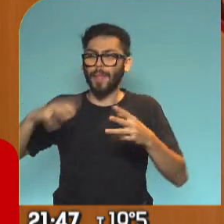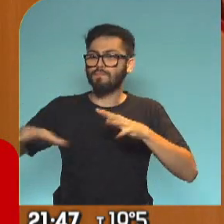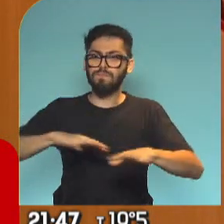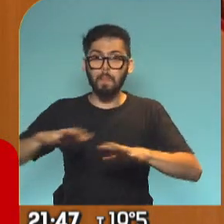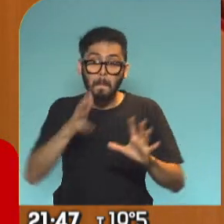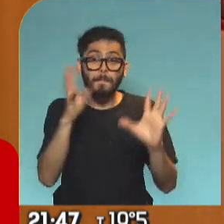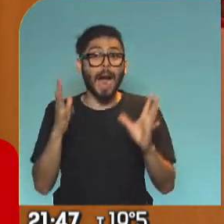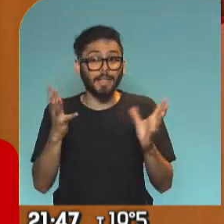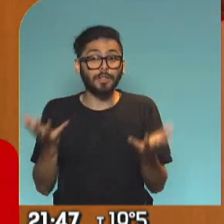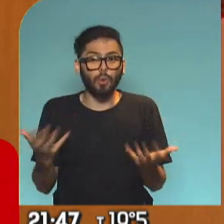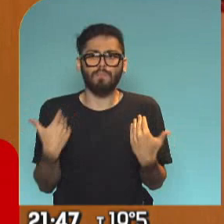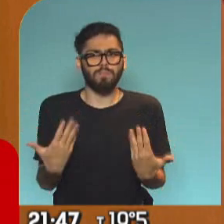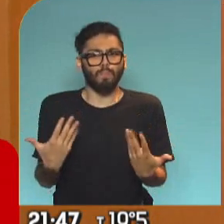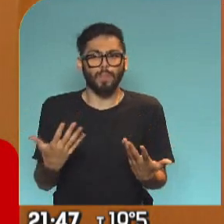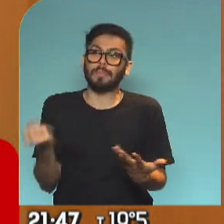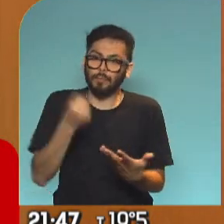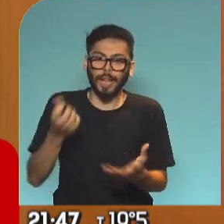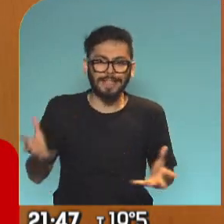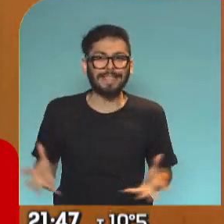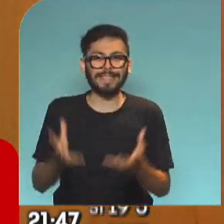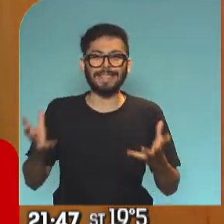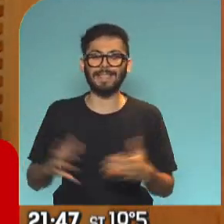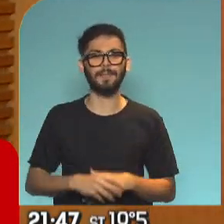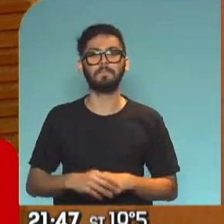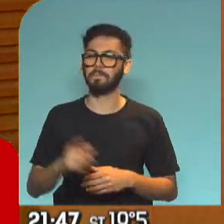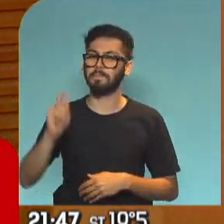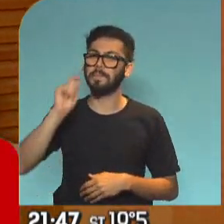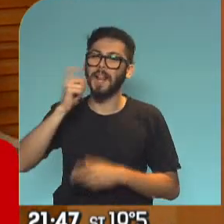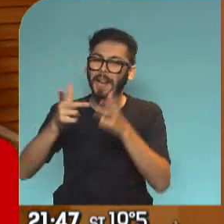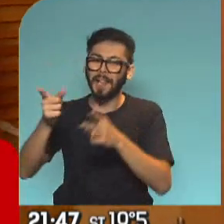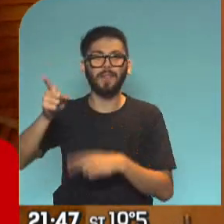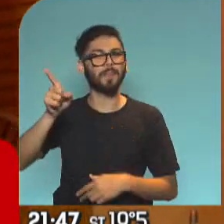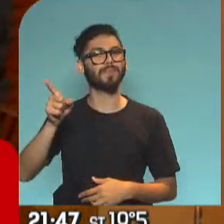teatral. Gran mensaje final, José María Muscari, muchas gracias. Muchas gracias a ustedes.